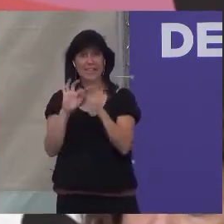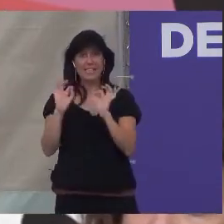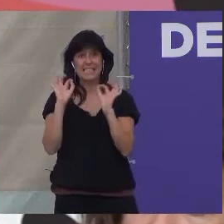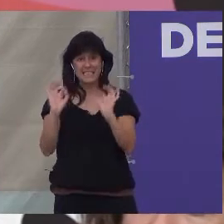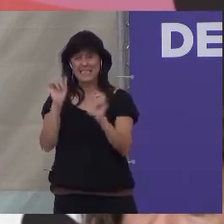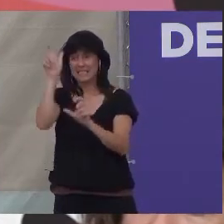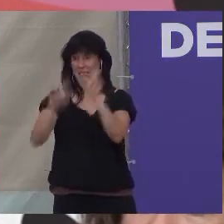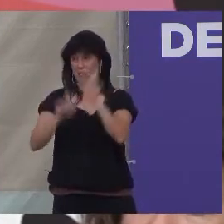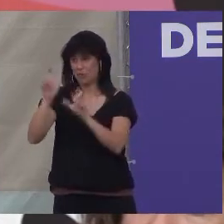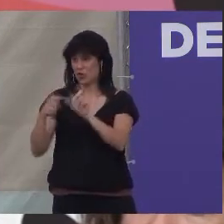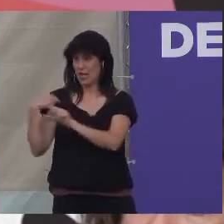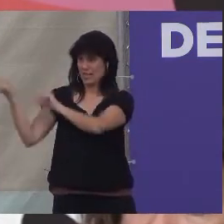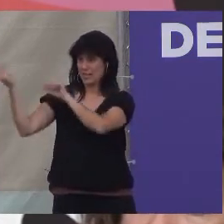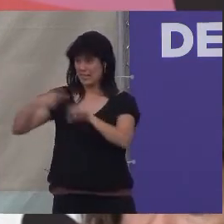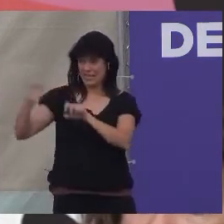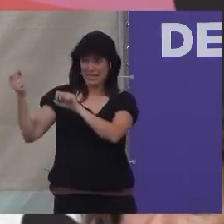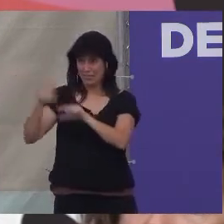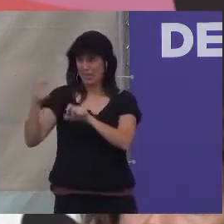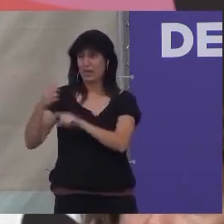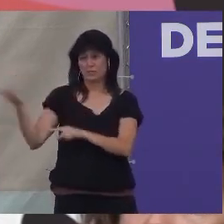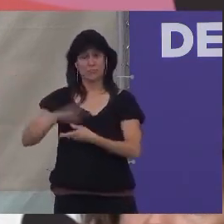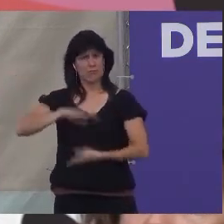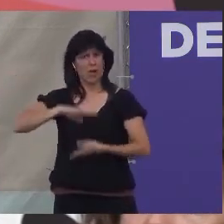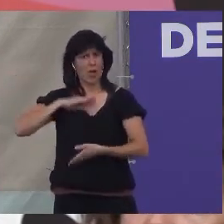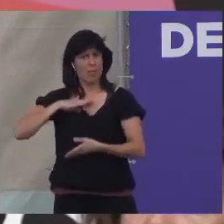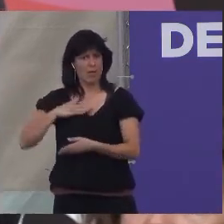emigrantes y, bueno, con muy, muy bien capacitada.